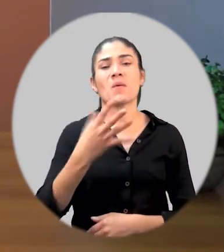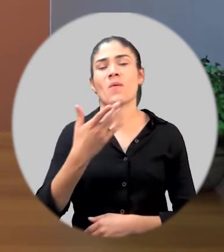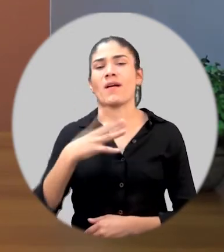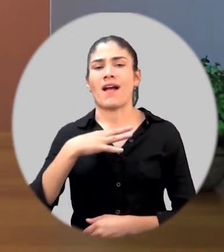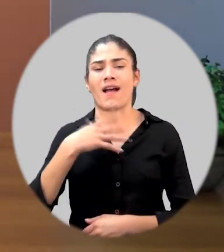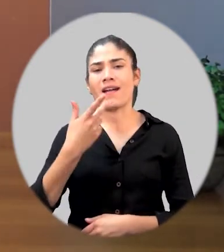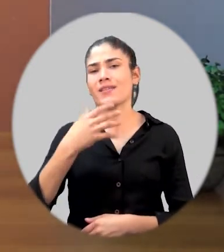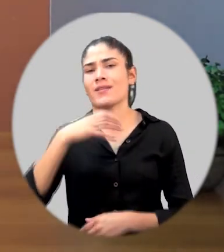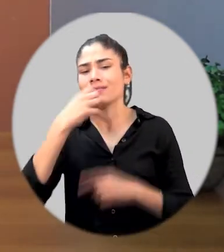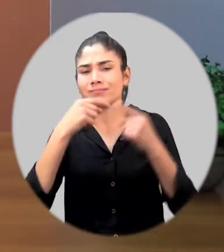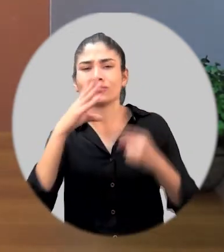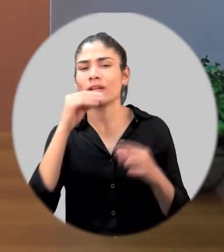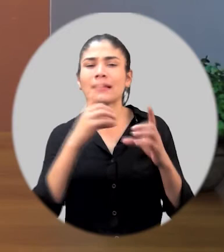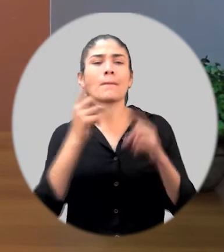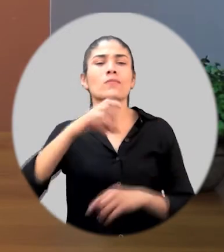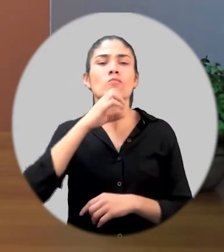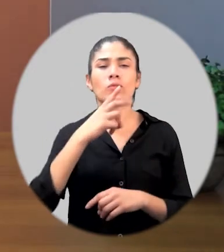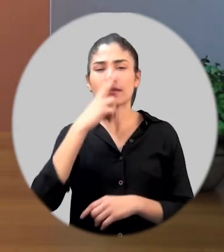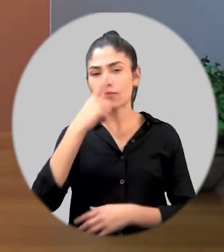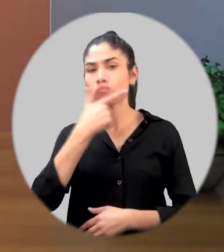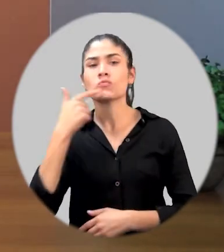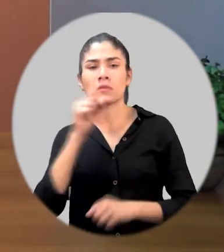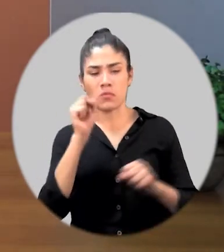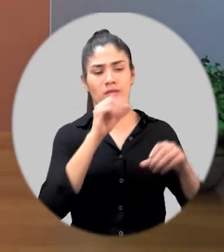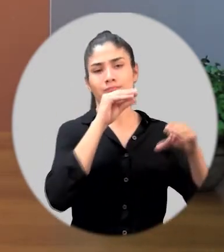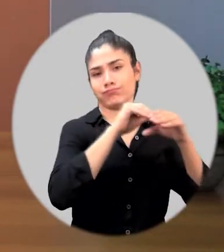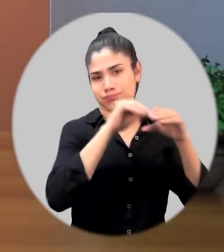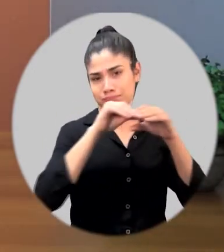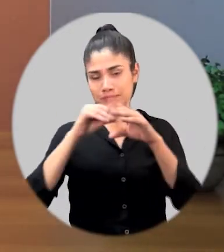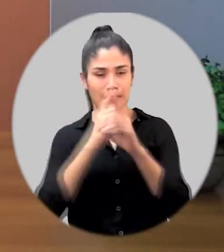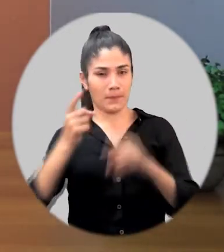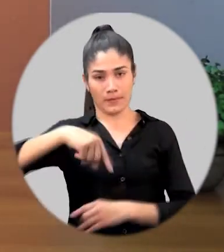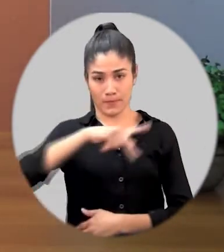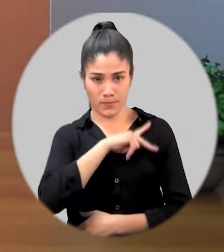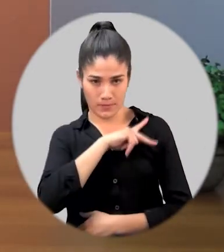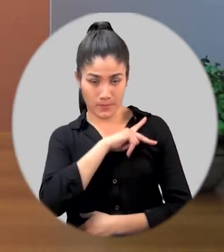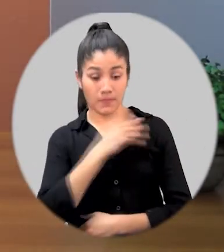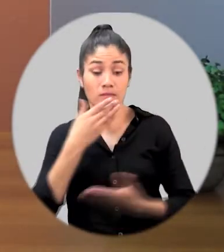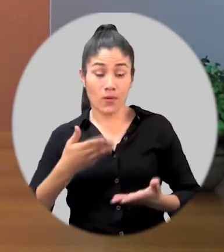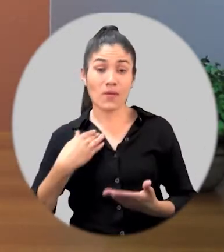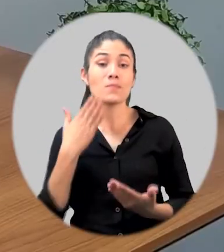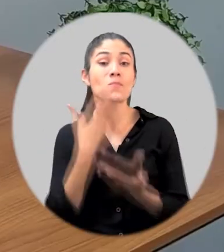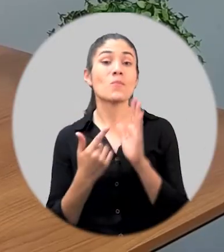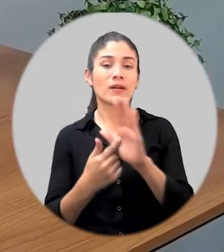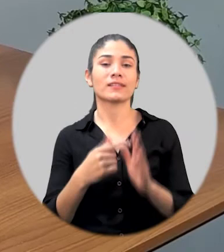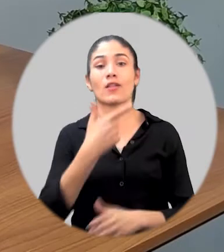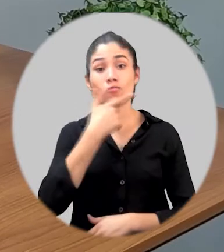con Nutella, con más chocolate inclusive. Pero ahora vamos a rellenar con dulce de leche, bien a lo